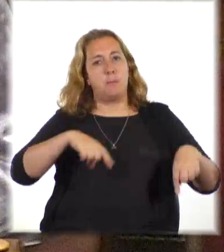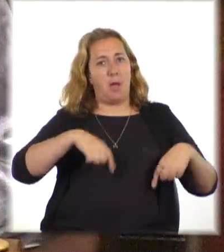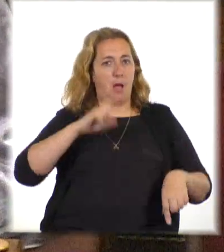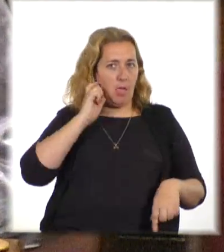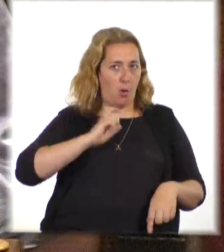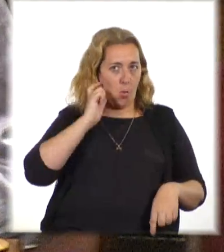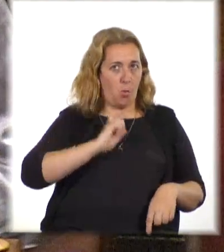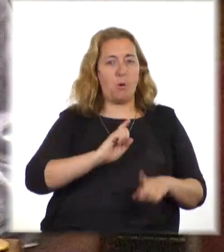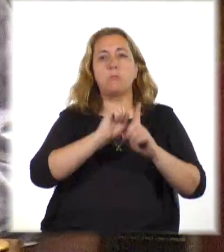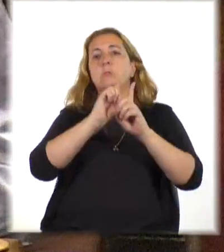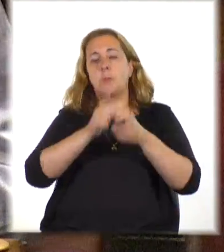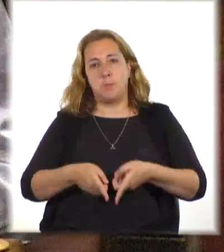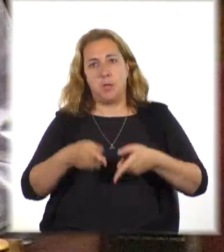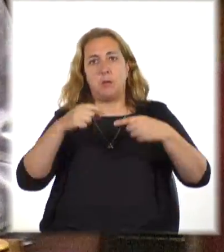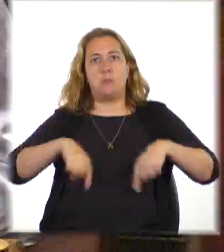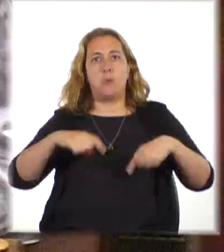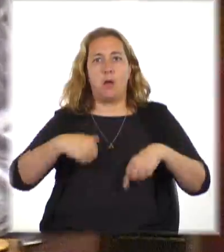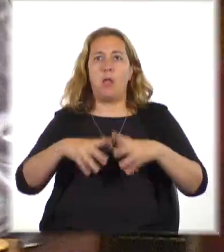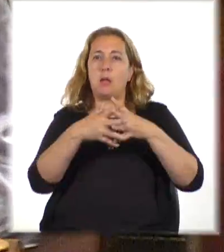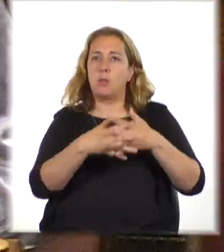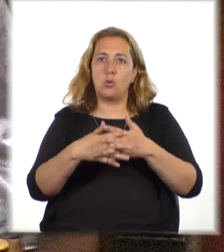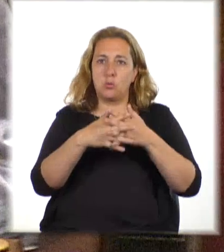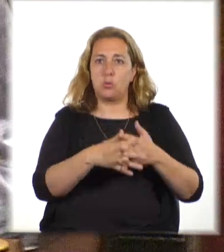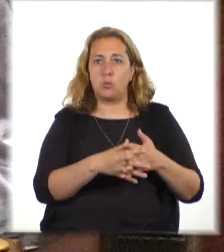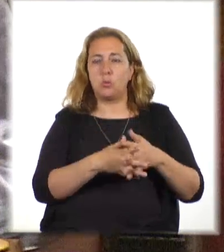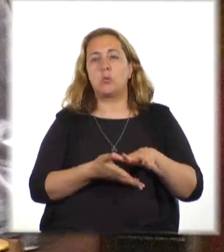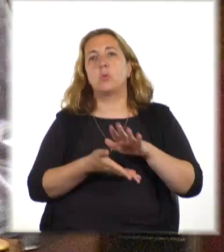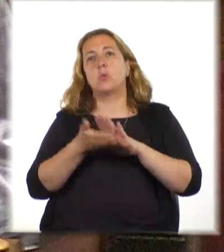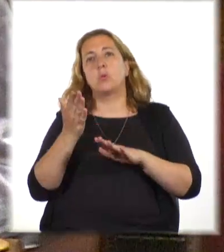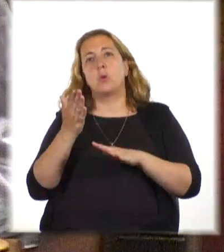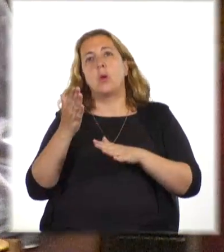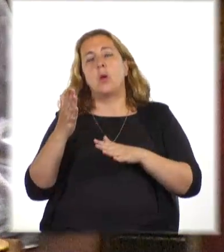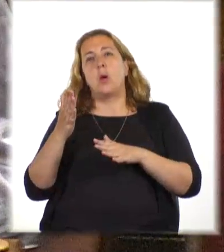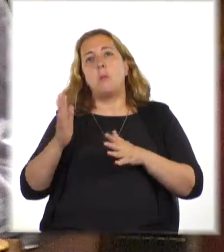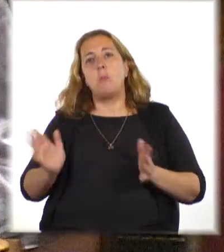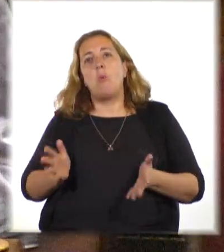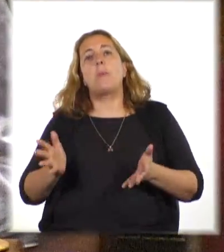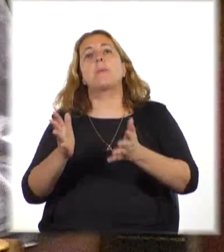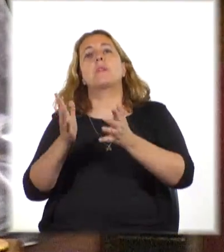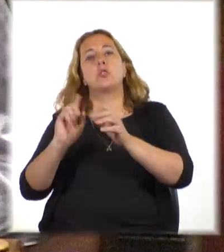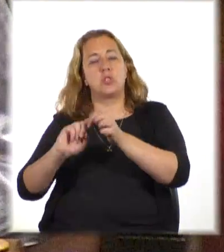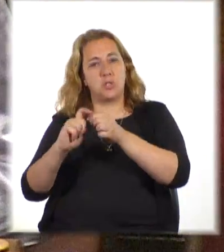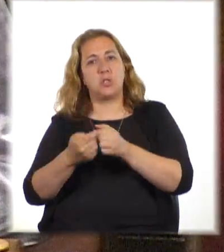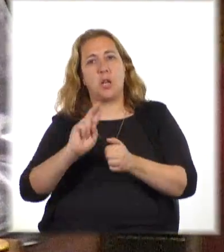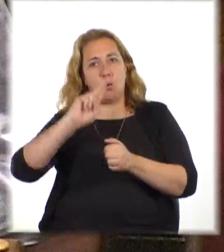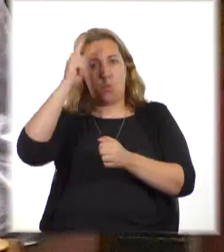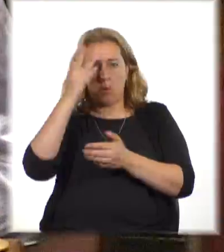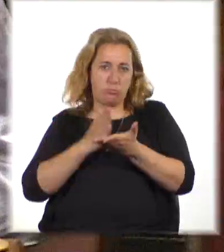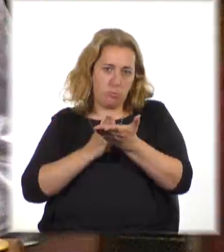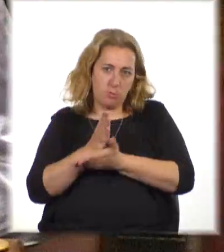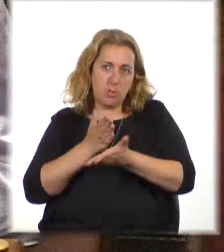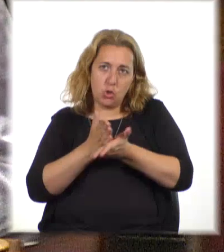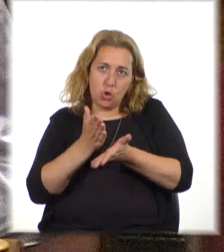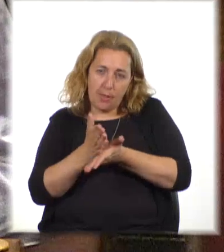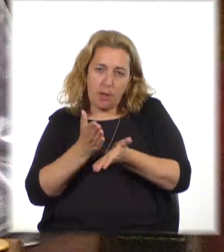vaya a la embajada de eeuu que vaya al movimiento sindical uruguayo siempre solidario que vaya siempre